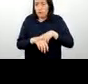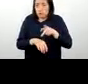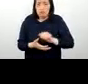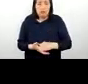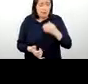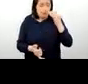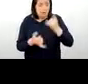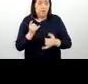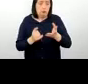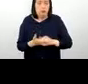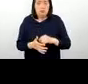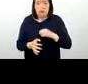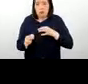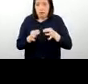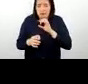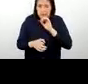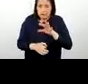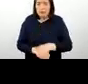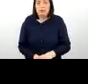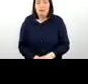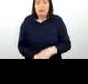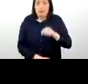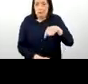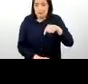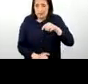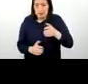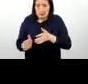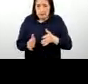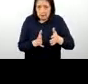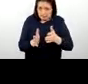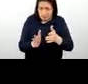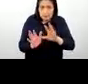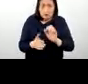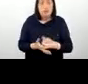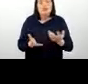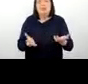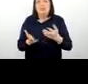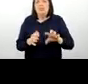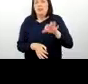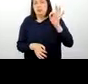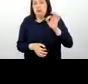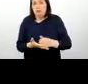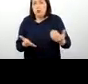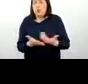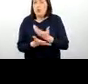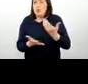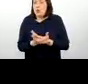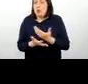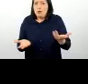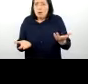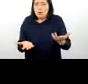último, mencionar de que en esta ruta de Chaupichaca-Muyobamba pues se ha encontrado una nueva especie de